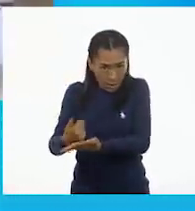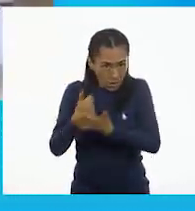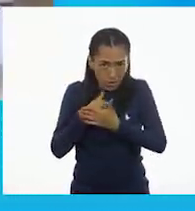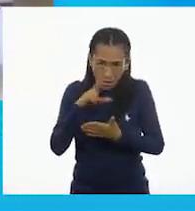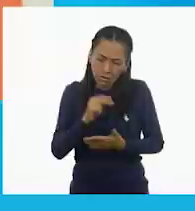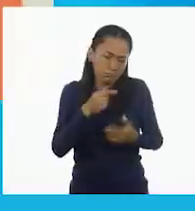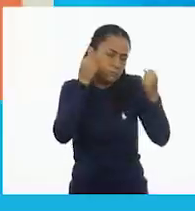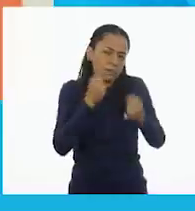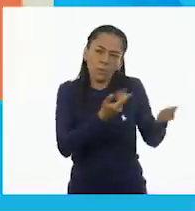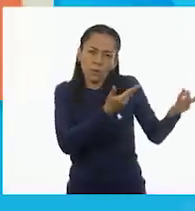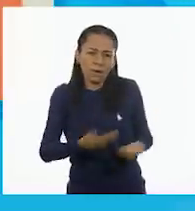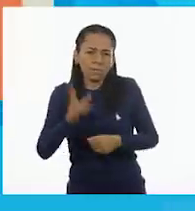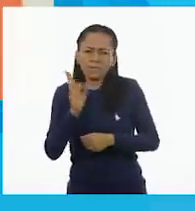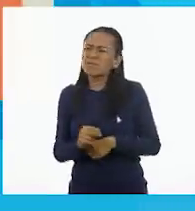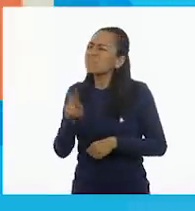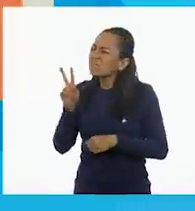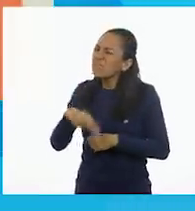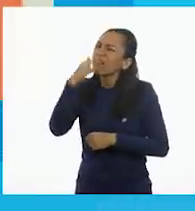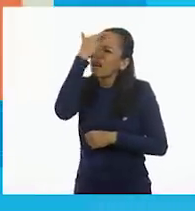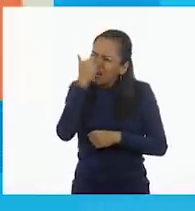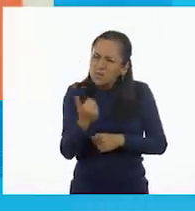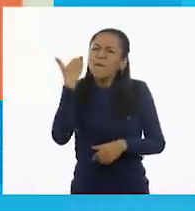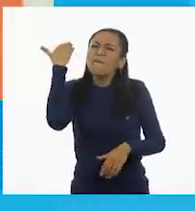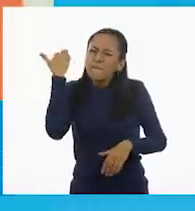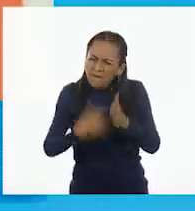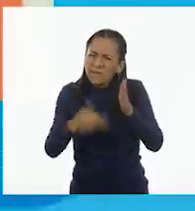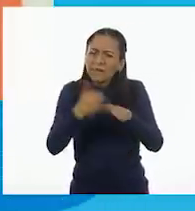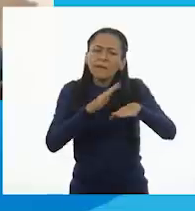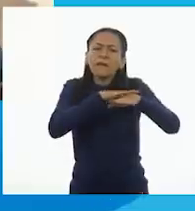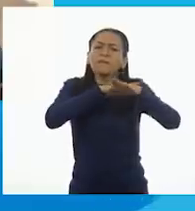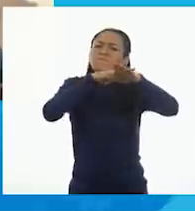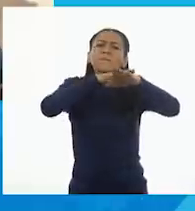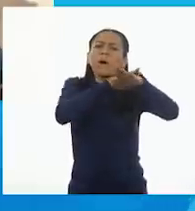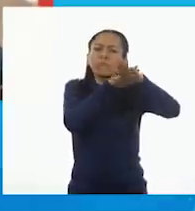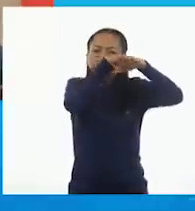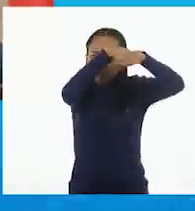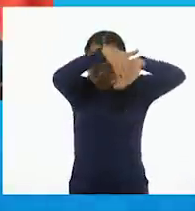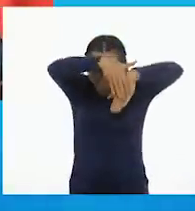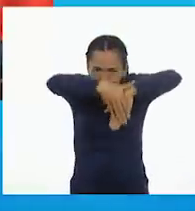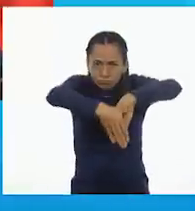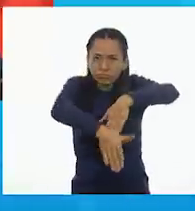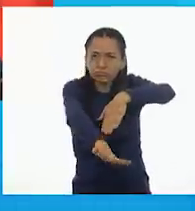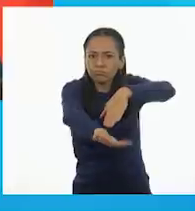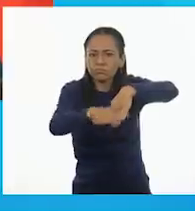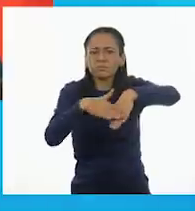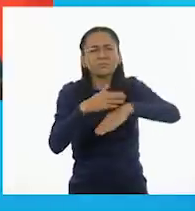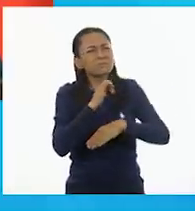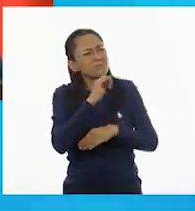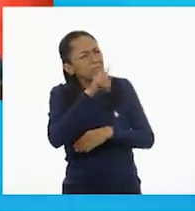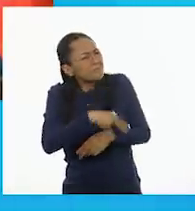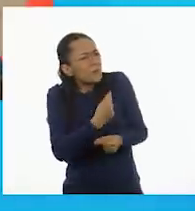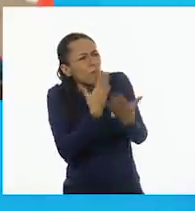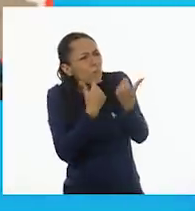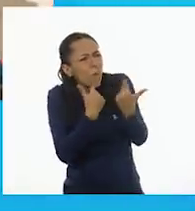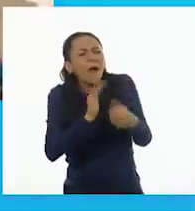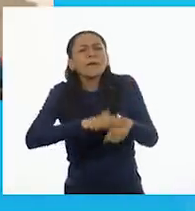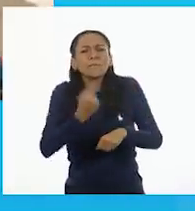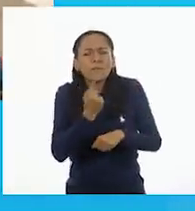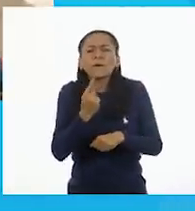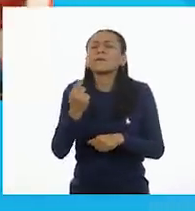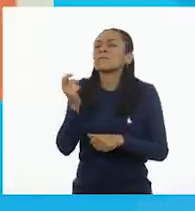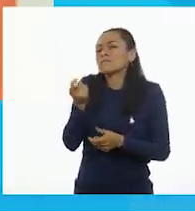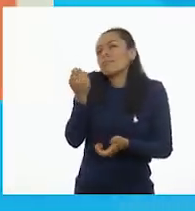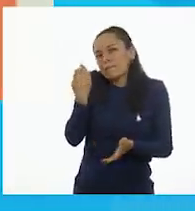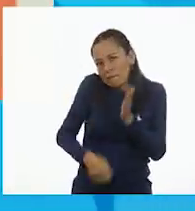sé. Pero eso deberíamos de preguntarle eso al municipio, ¿eh? ¿Y si les escribo una carta pidiendo que pongan